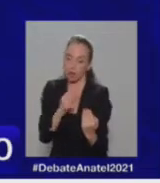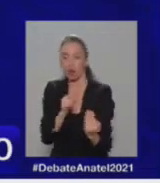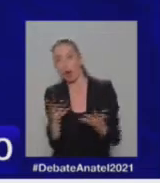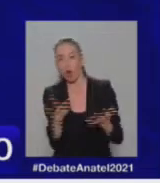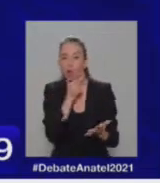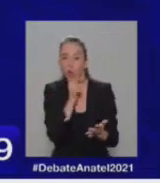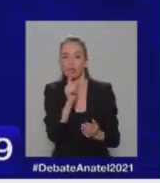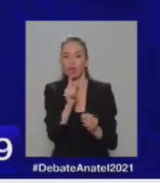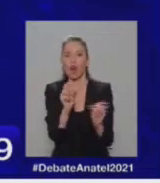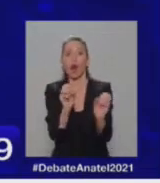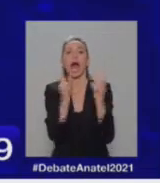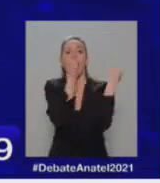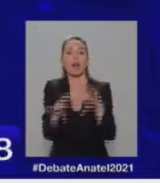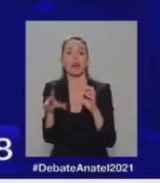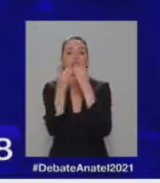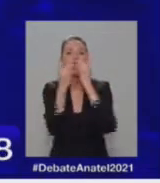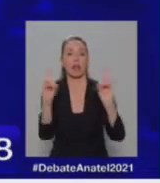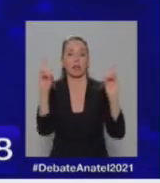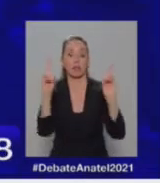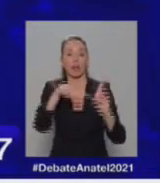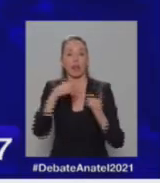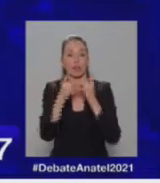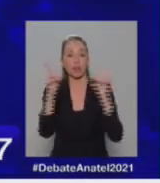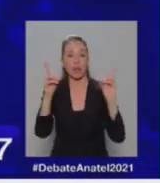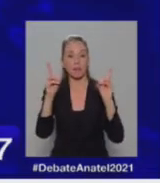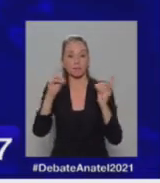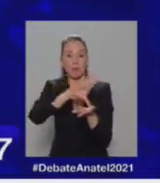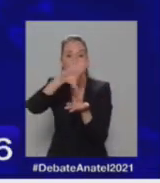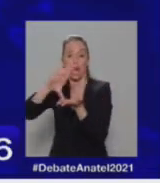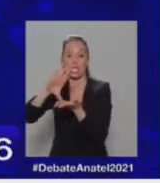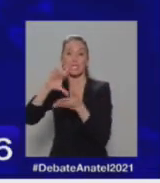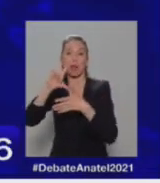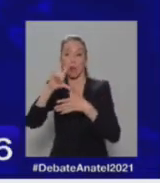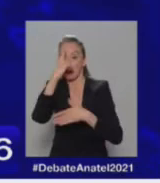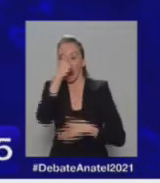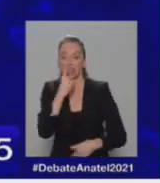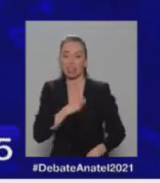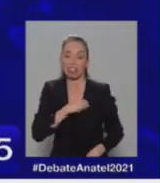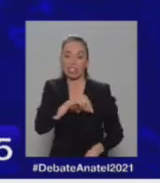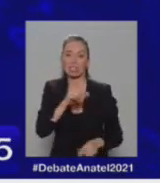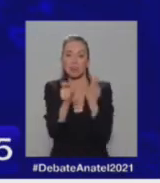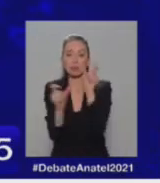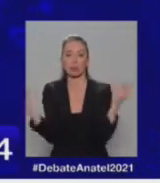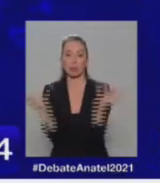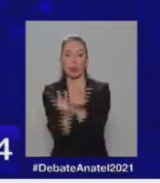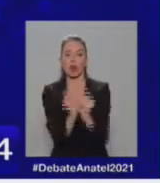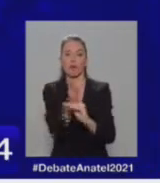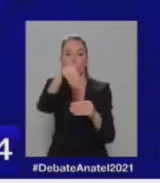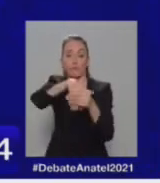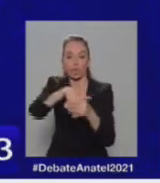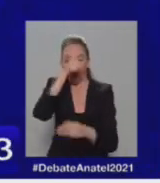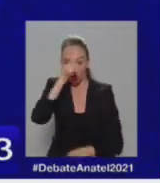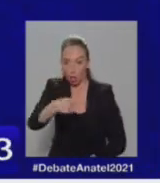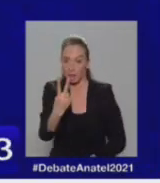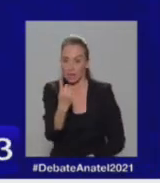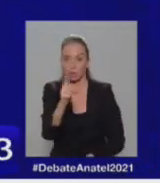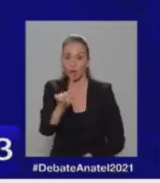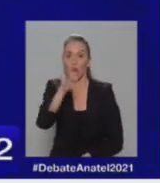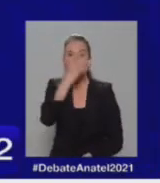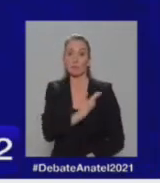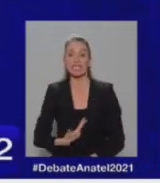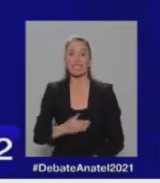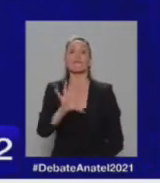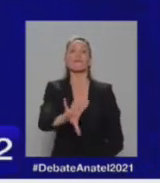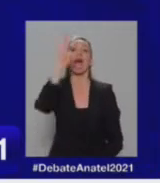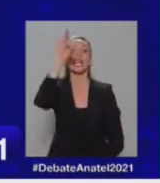ganó Marco Enríquez Ominami? ¿Quién lo convence más? ¿Quién lo sedujo más para que usted pueda votar en favor de alguno de